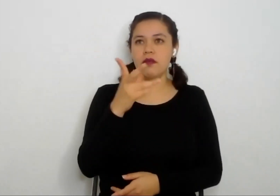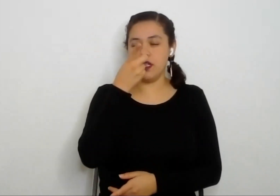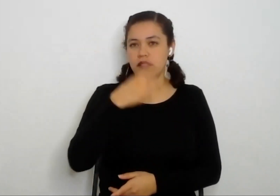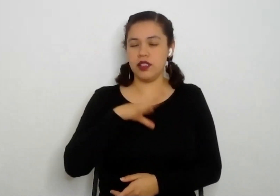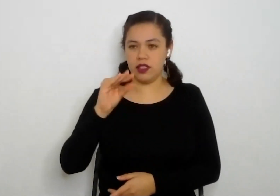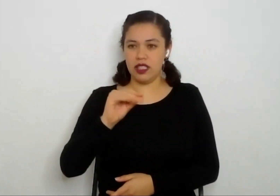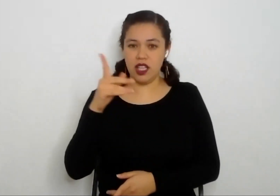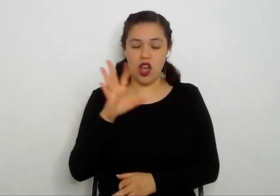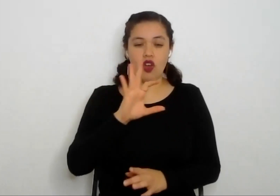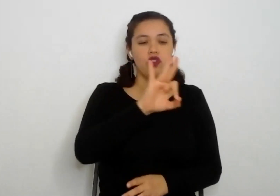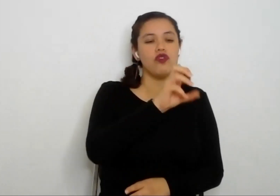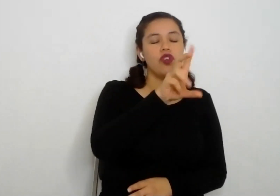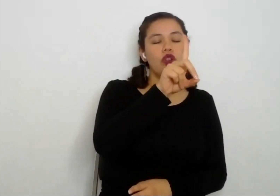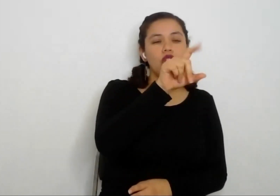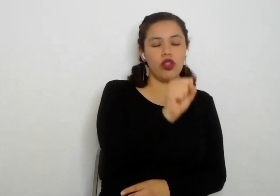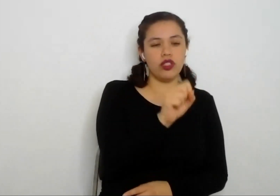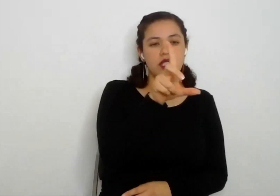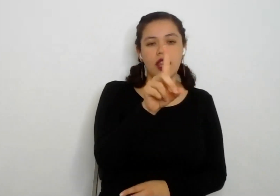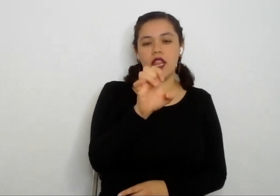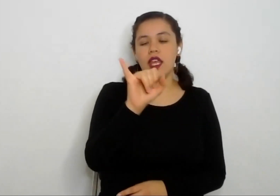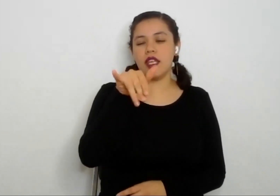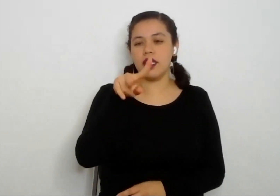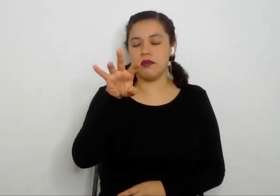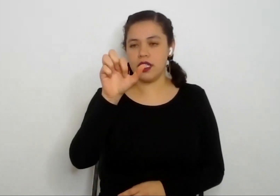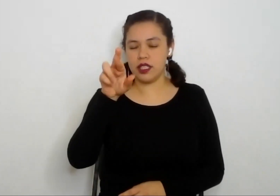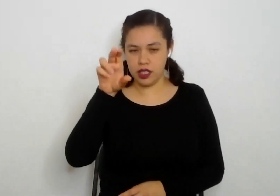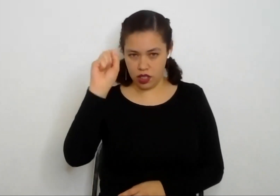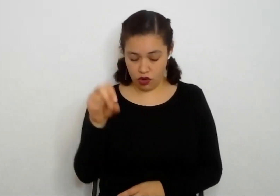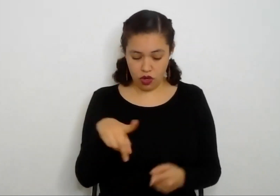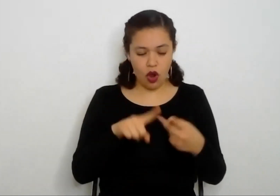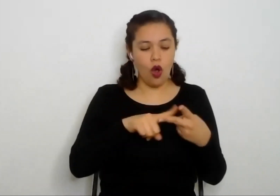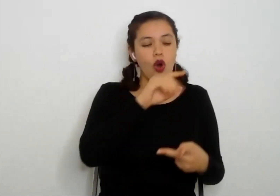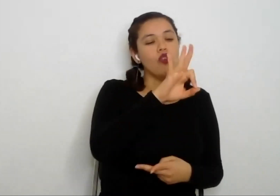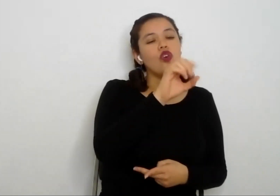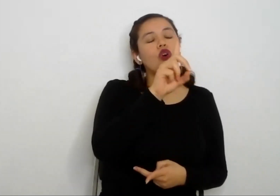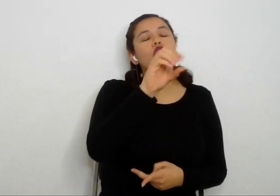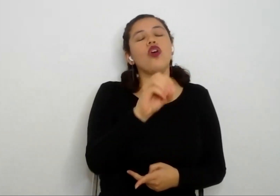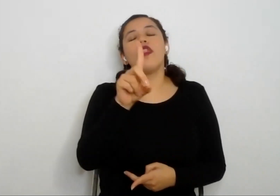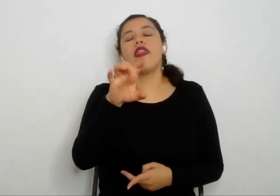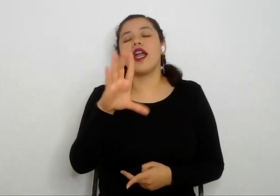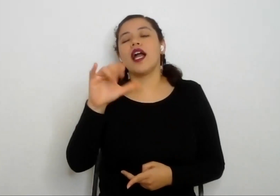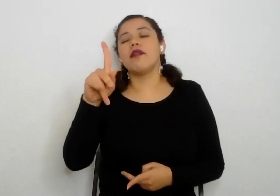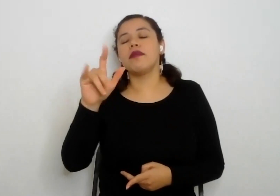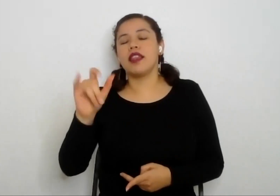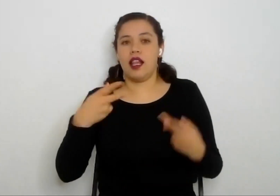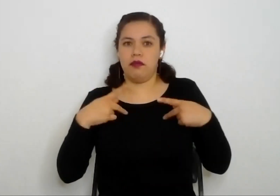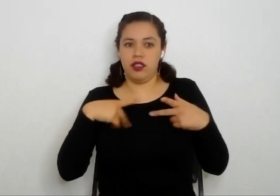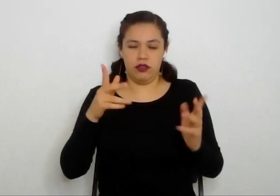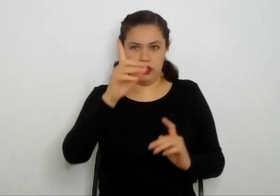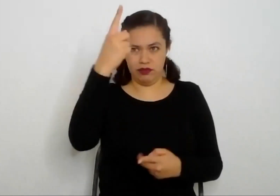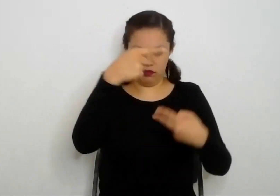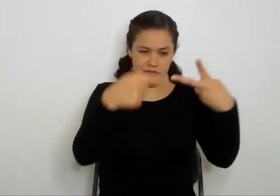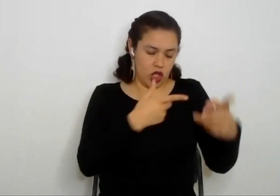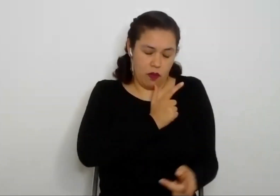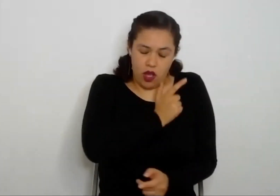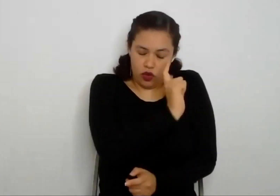capitales, porque los criterios de la gente que los decide no me gustan. Pero bueno, yo me